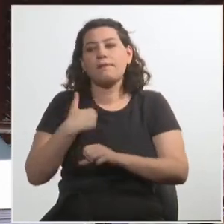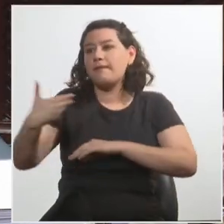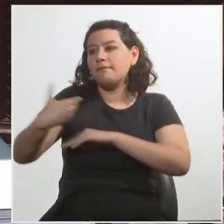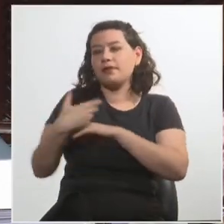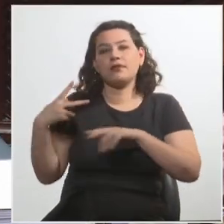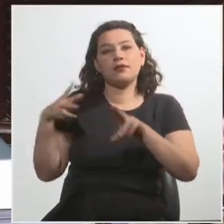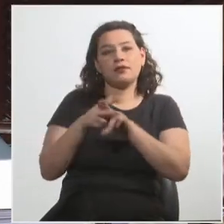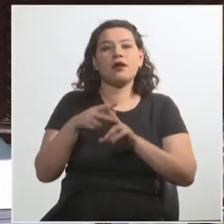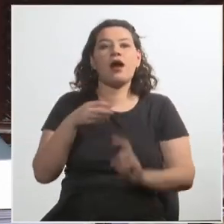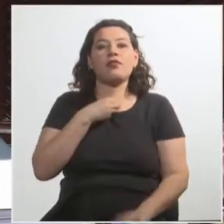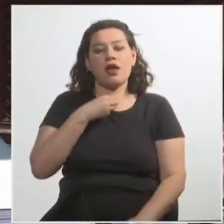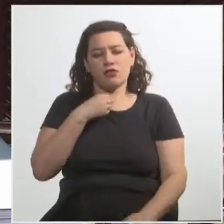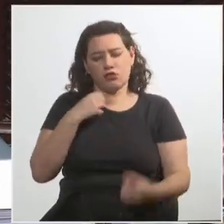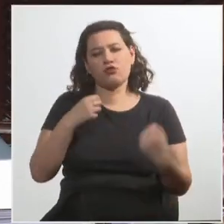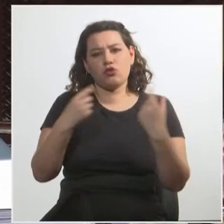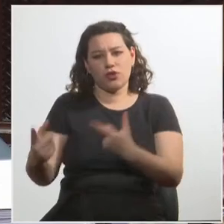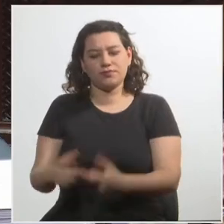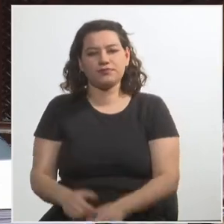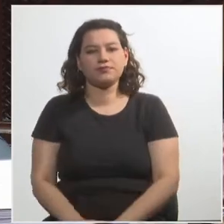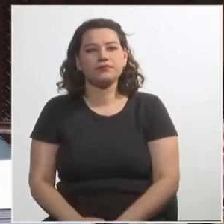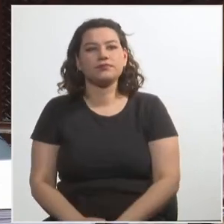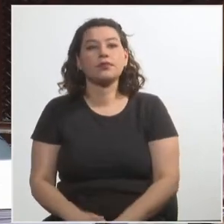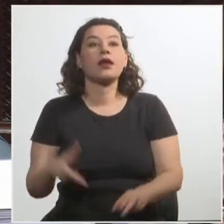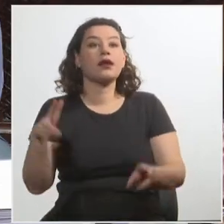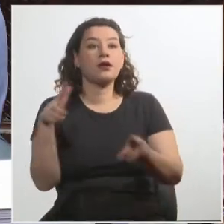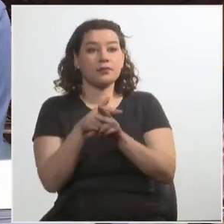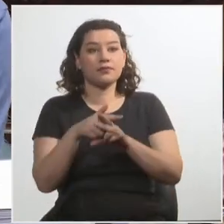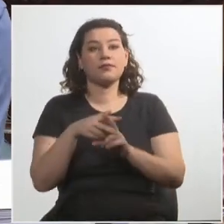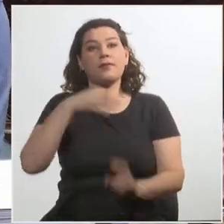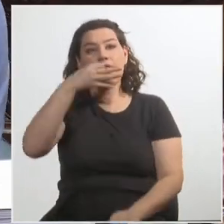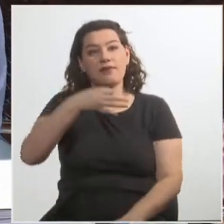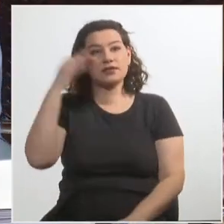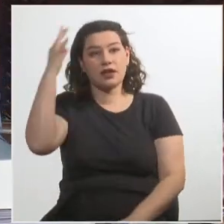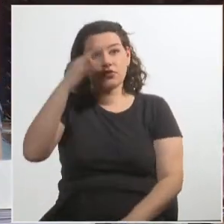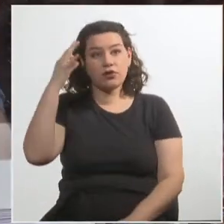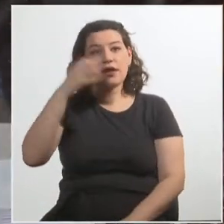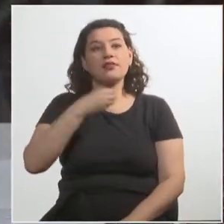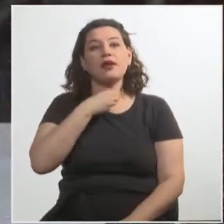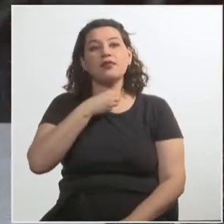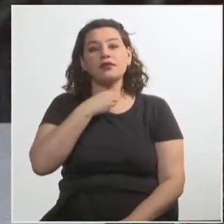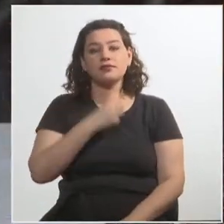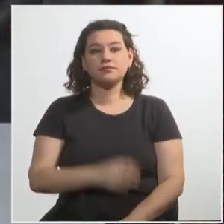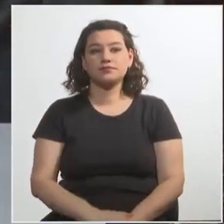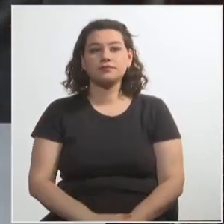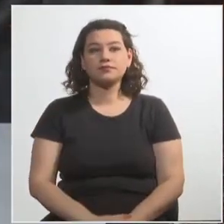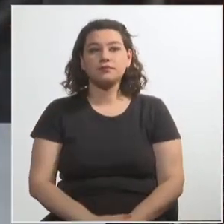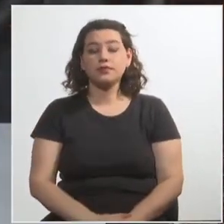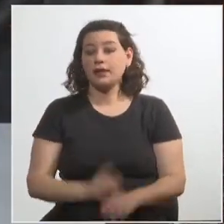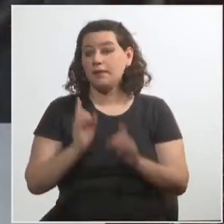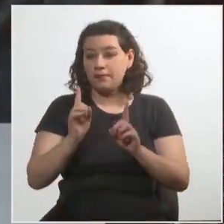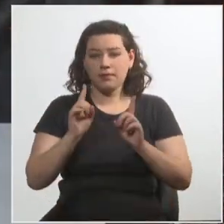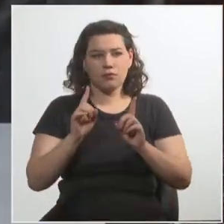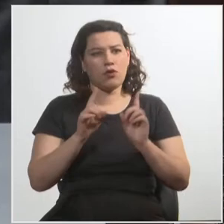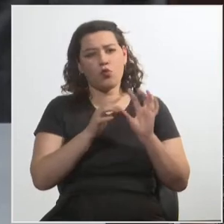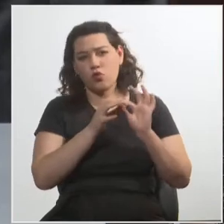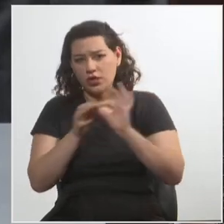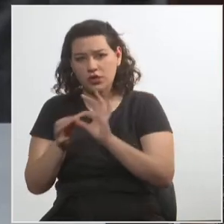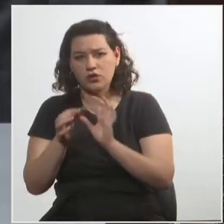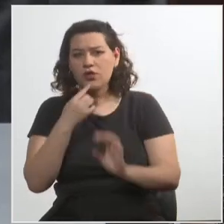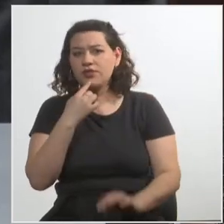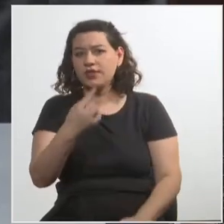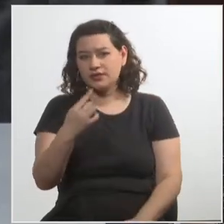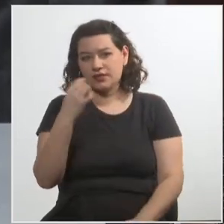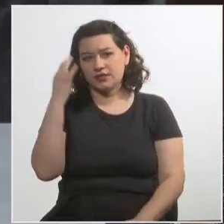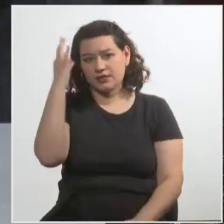interrupción del senador Andrade que con gusto se la conoce para una interrupción tiene la palabra el senador Andrade que en la misma dirección de lo que dice el senador